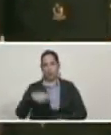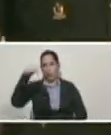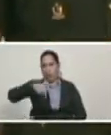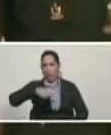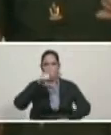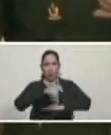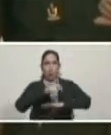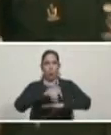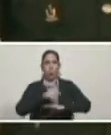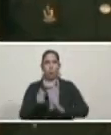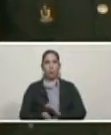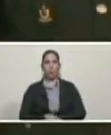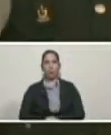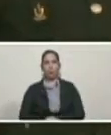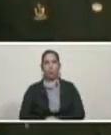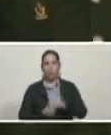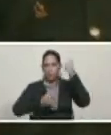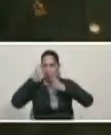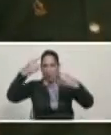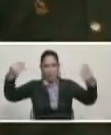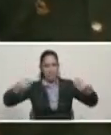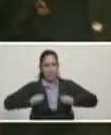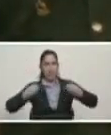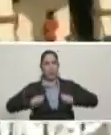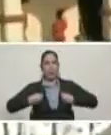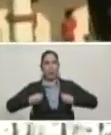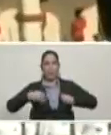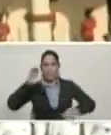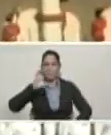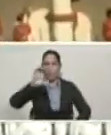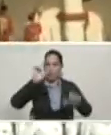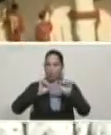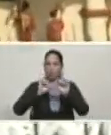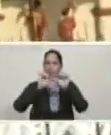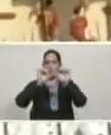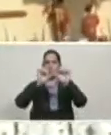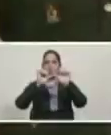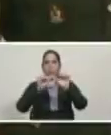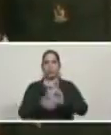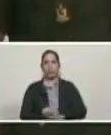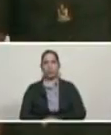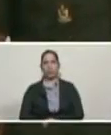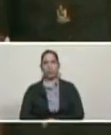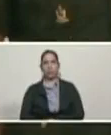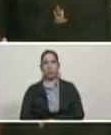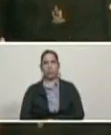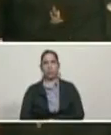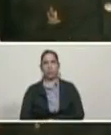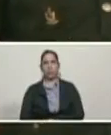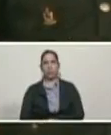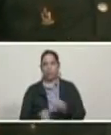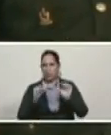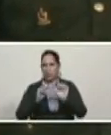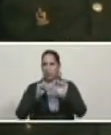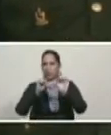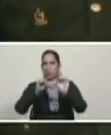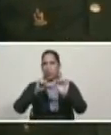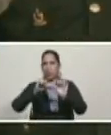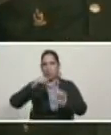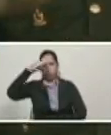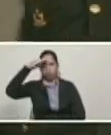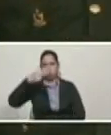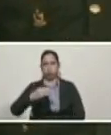hora, ¡Chávez vive! La patria sigue y sigue. Teniente coronel, no